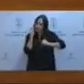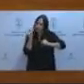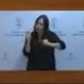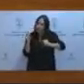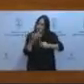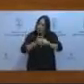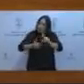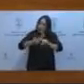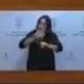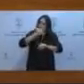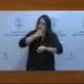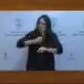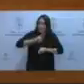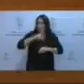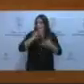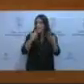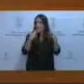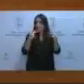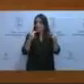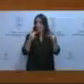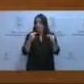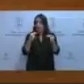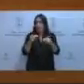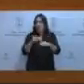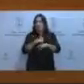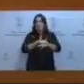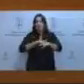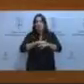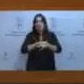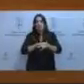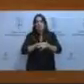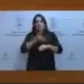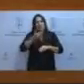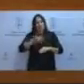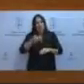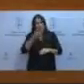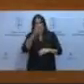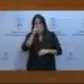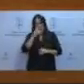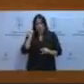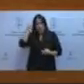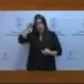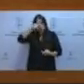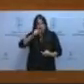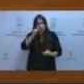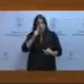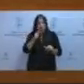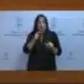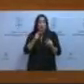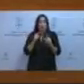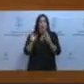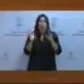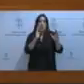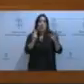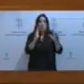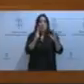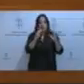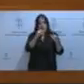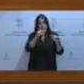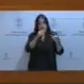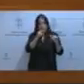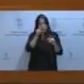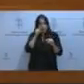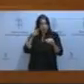de los pilares o de las dos cuestiones que no están para nosotros resueltas en los últimos 30 años del turismo de Asturias son la desestacionalización del turismo y después